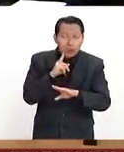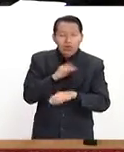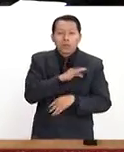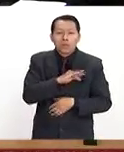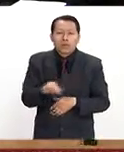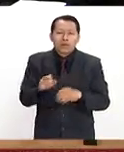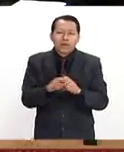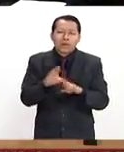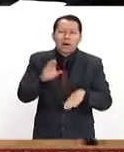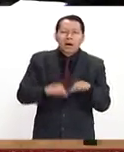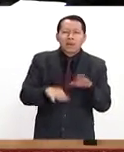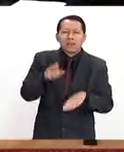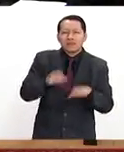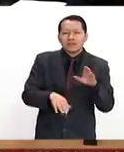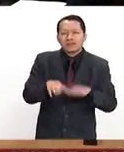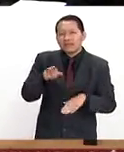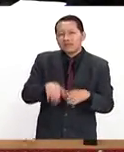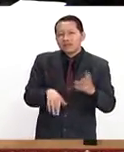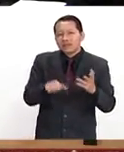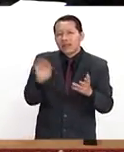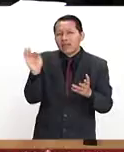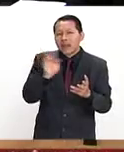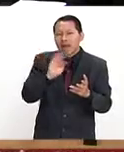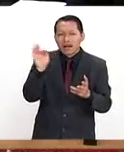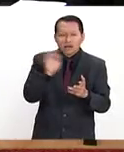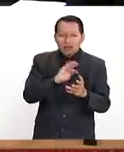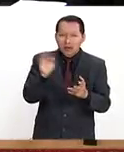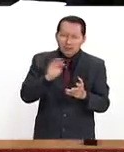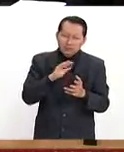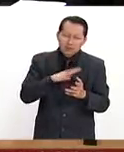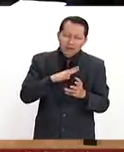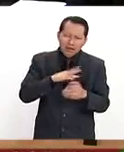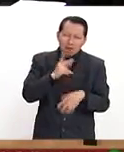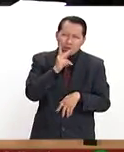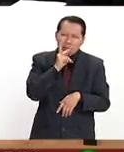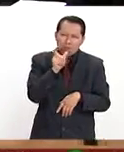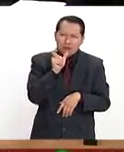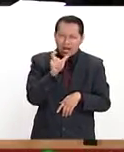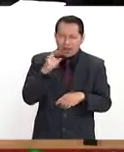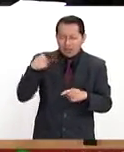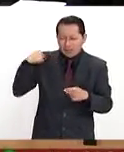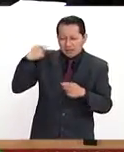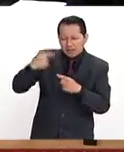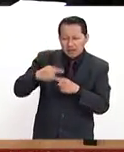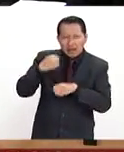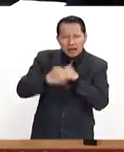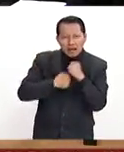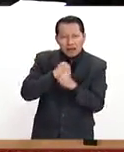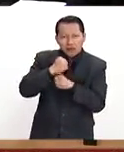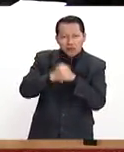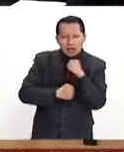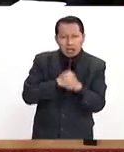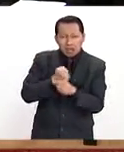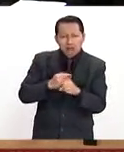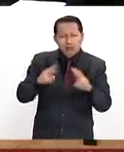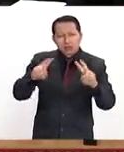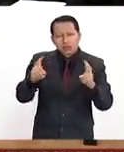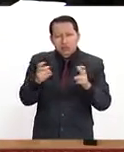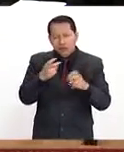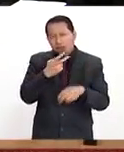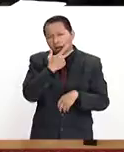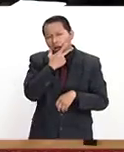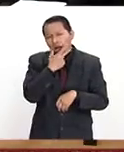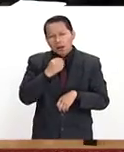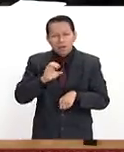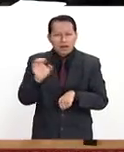una palabra que lamentablemente nos persigue durante muchas décadas, que es el machismo. Francisco, gracias por estar con